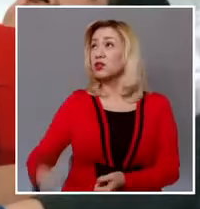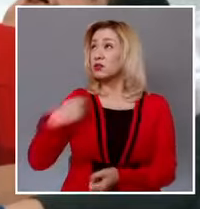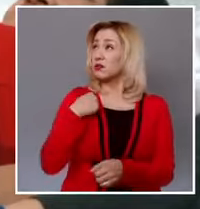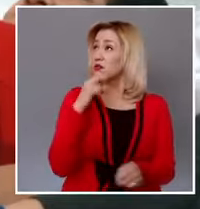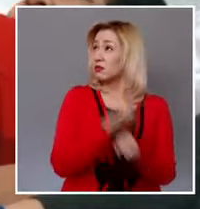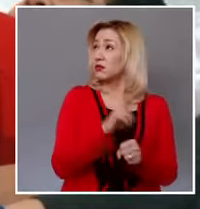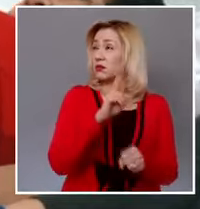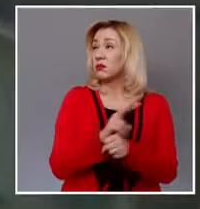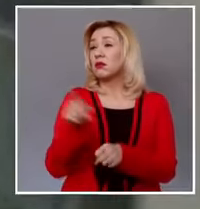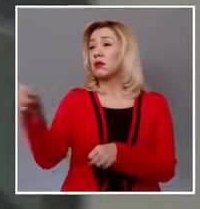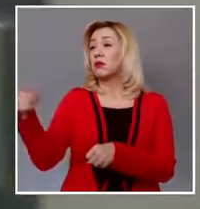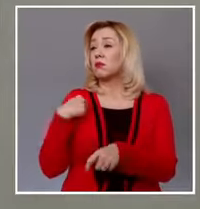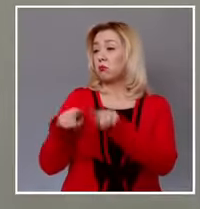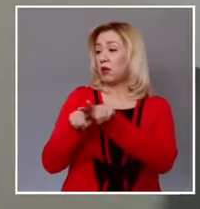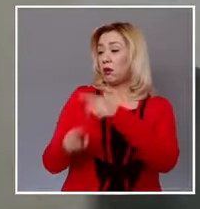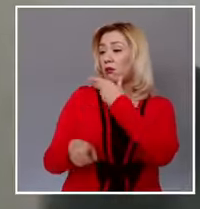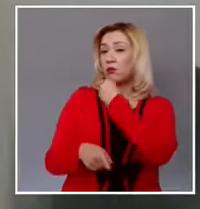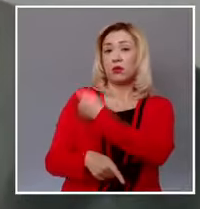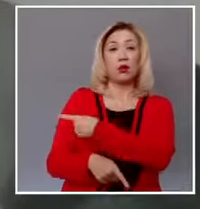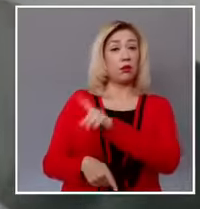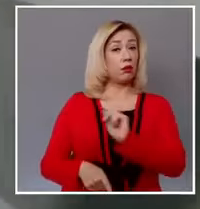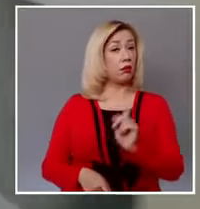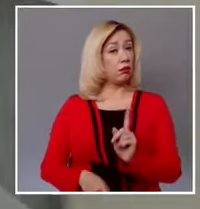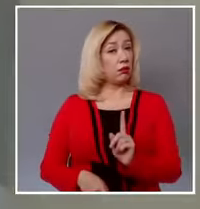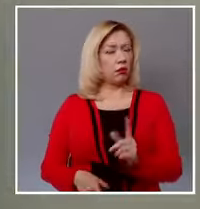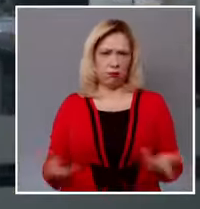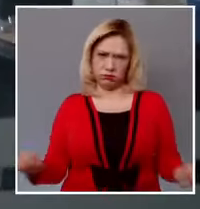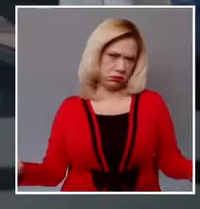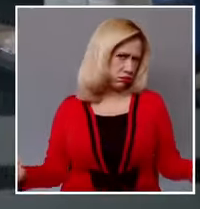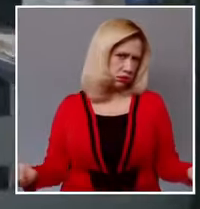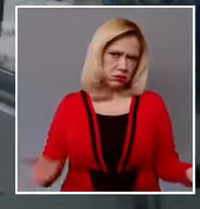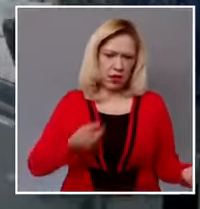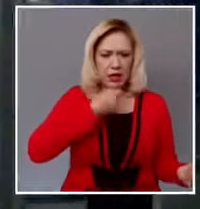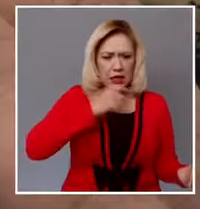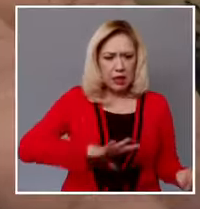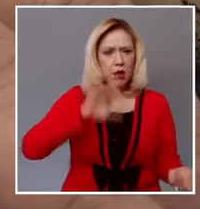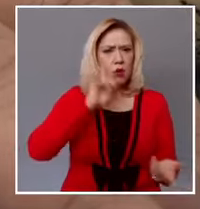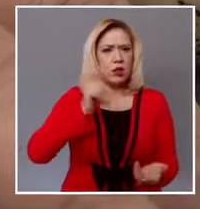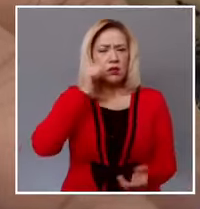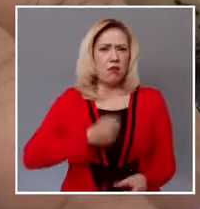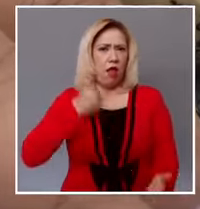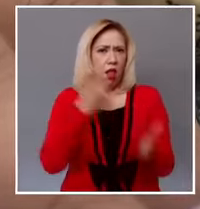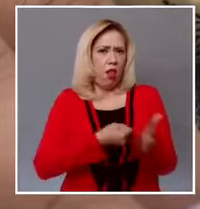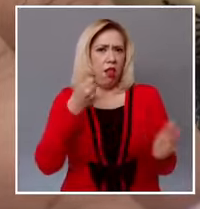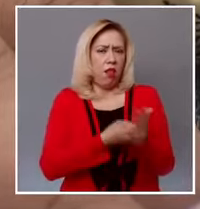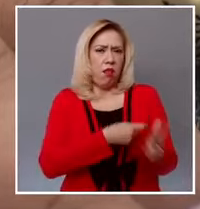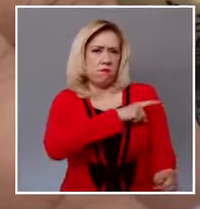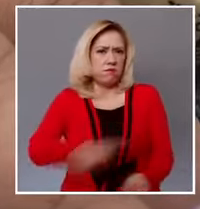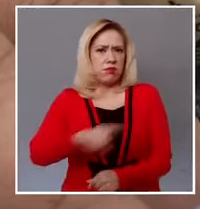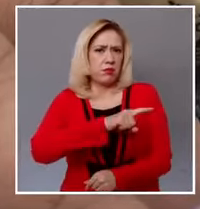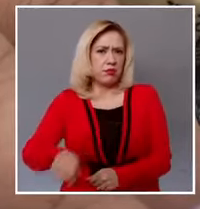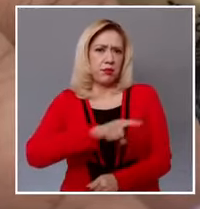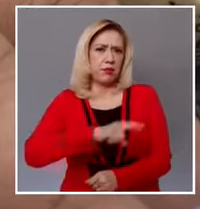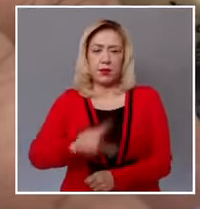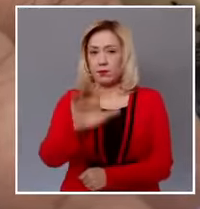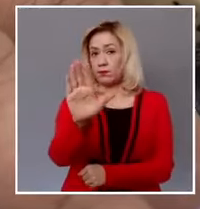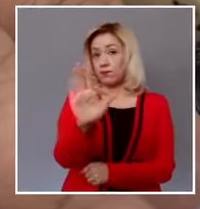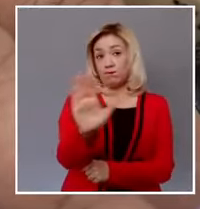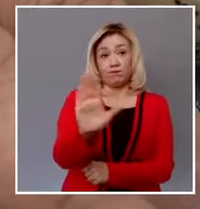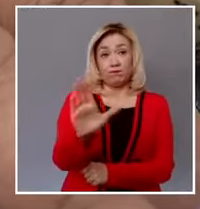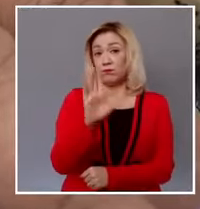mujeres y niñas, en quienes recaen preponderantemente las labores de cuidados. Añadió que no se puede obligar a las personas,